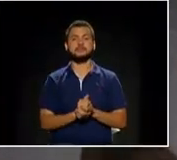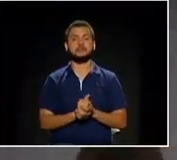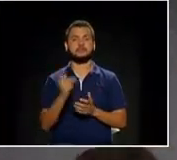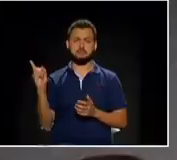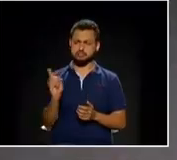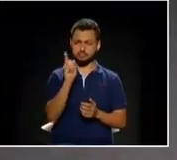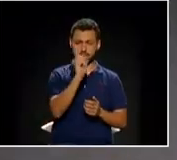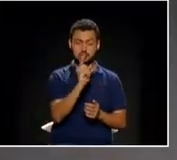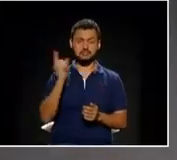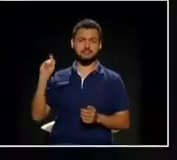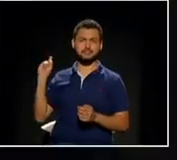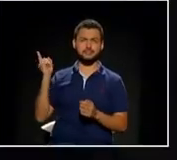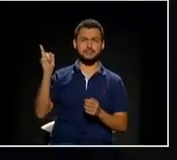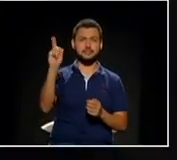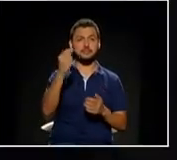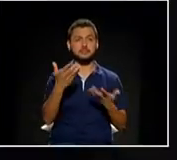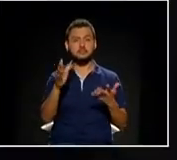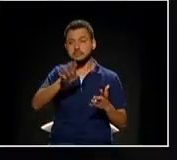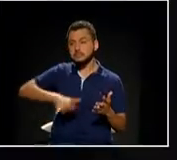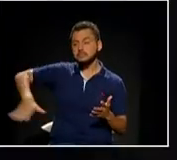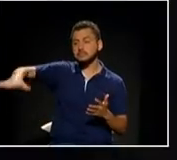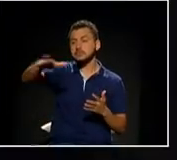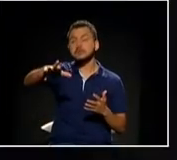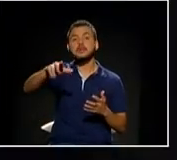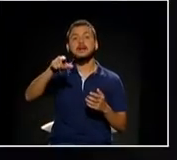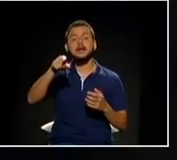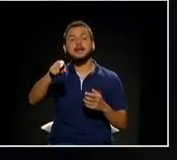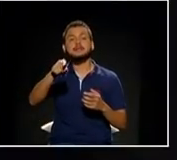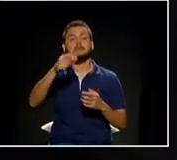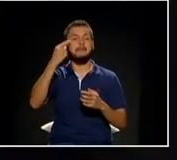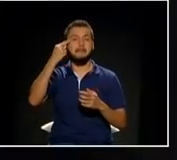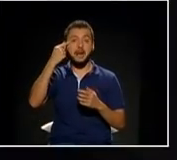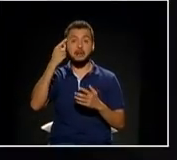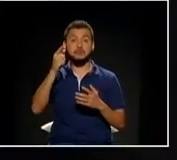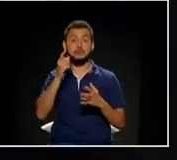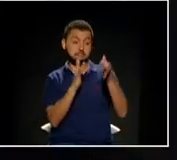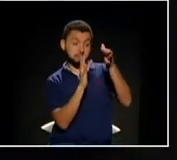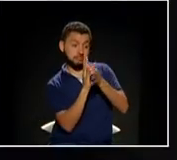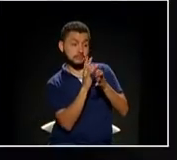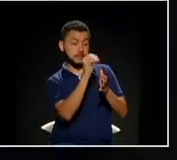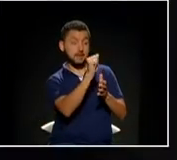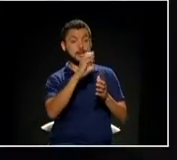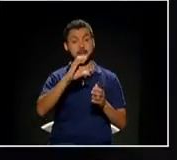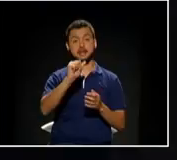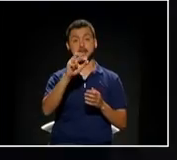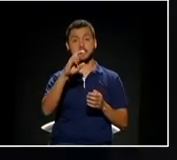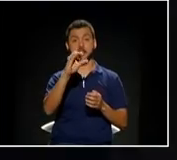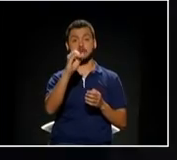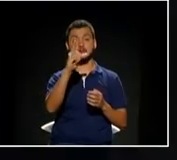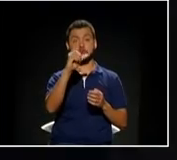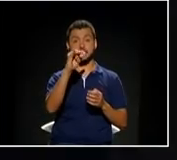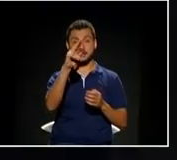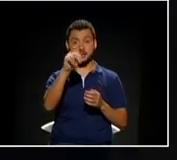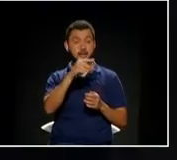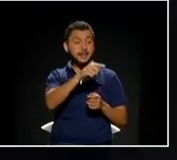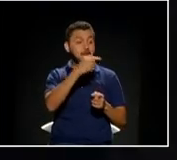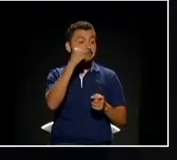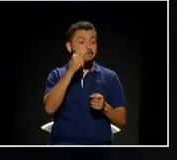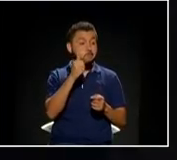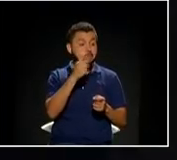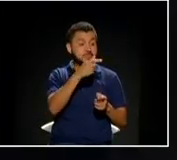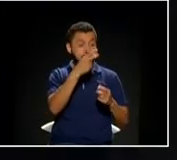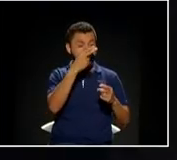la ciudad vivo en ciudad del río soy casado con carolina y estamos esperando y vamos a el papá de sofía